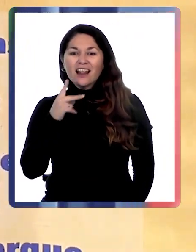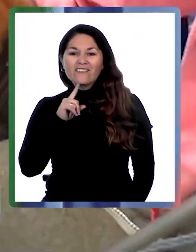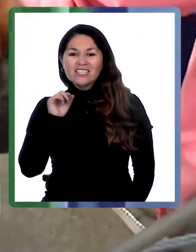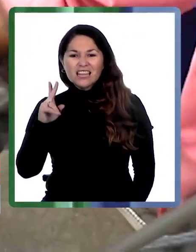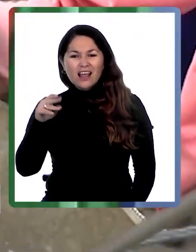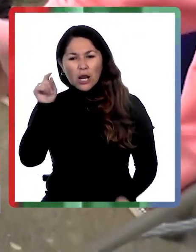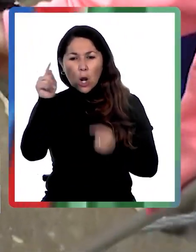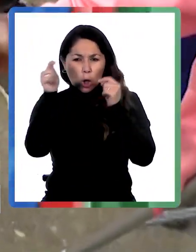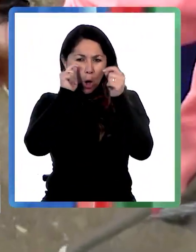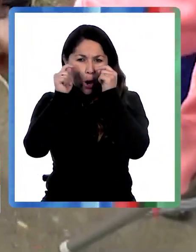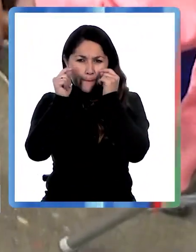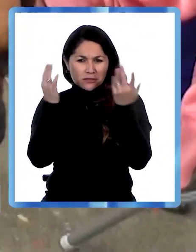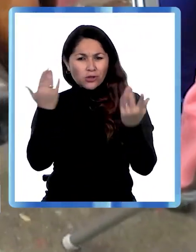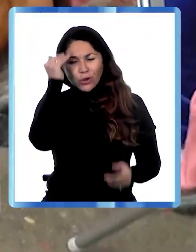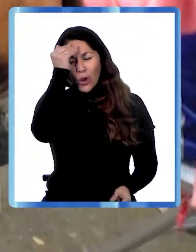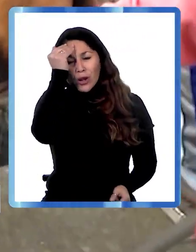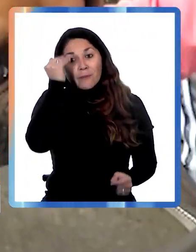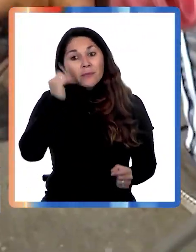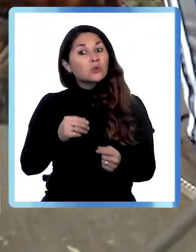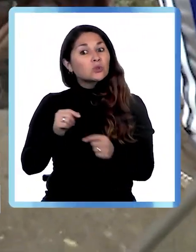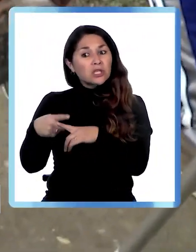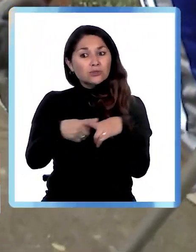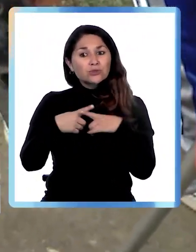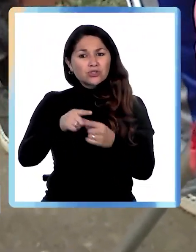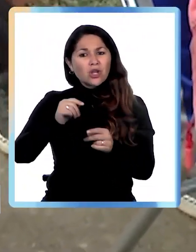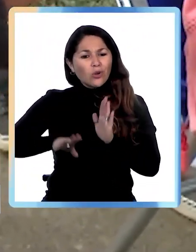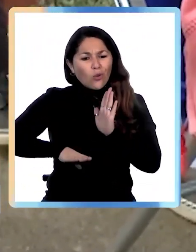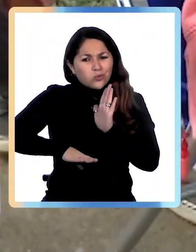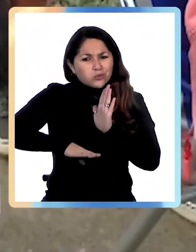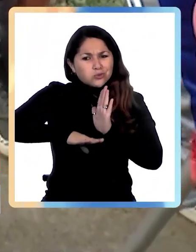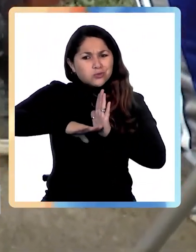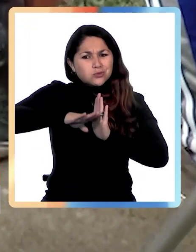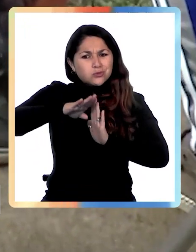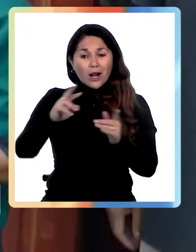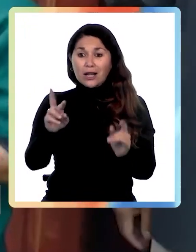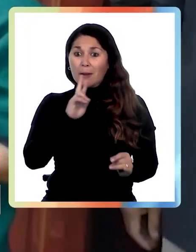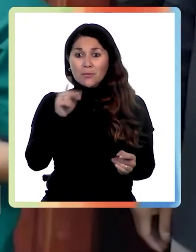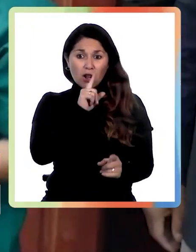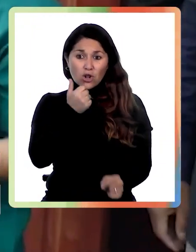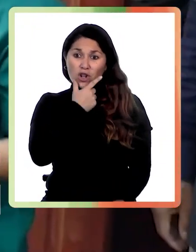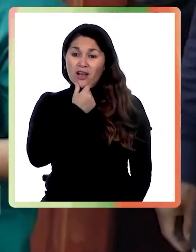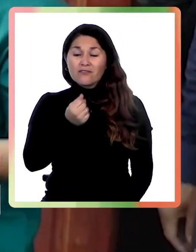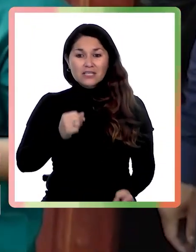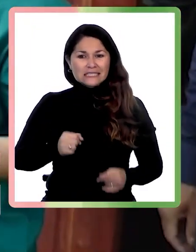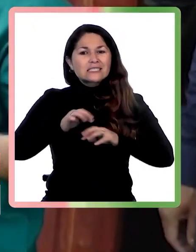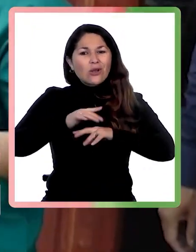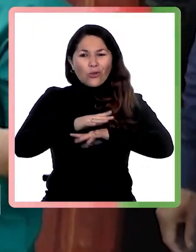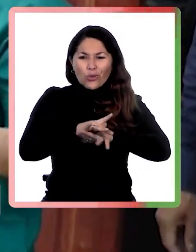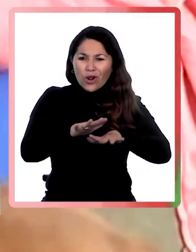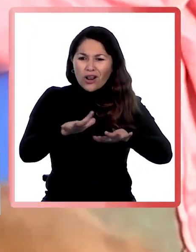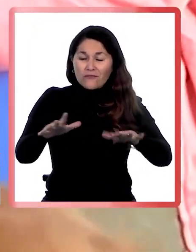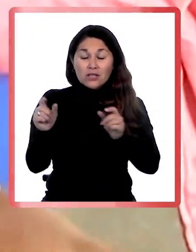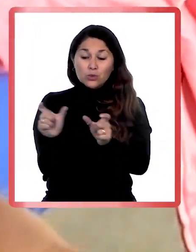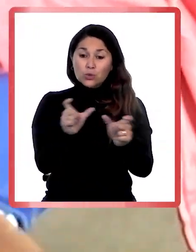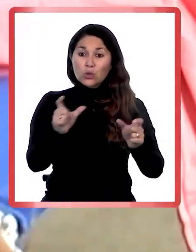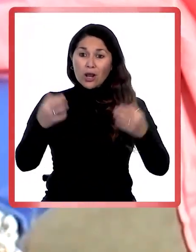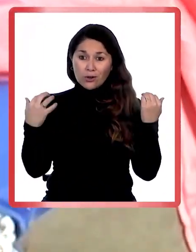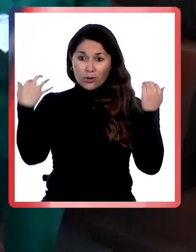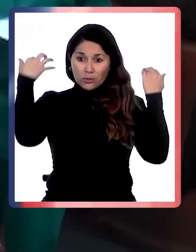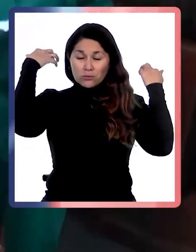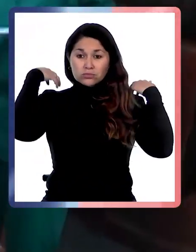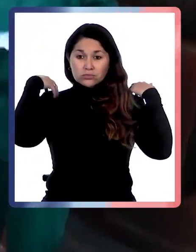preocupa la sociedad la tendencia al alza es sostenida por lo que la solución no es fácil hay que promover la